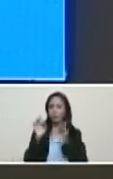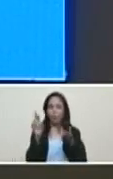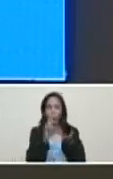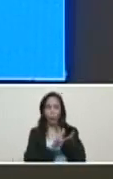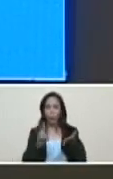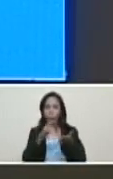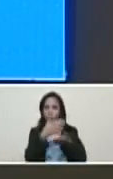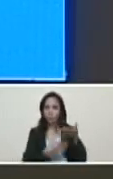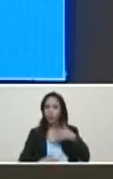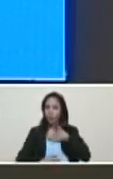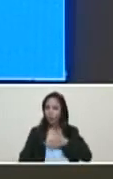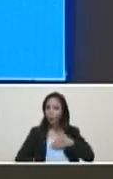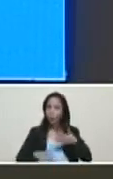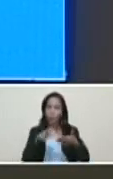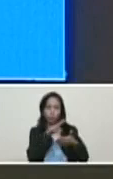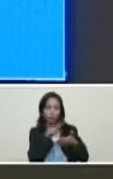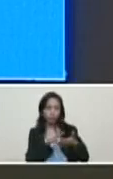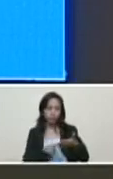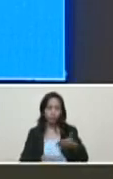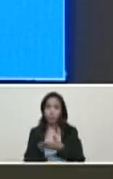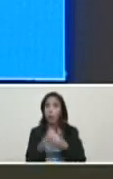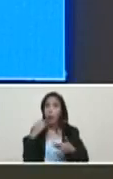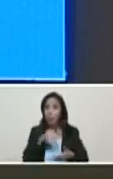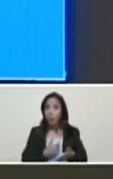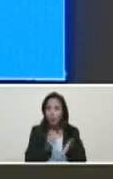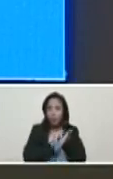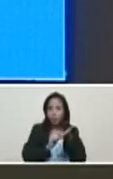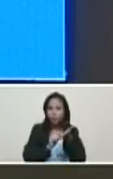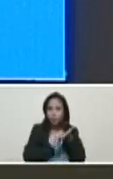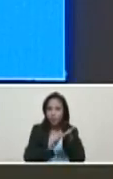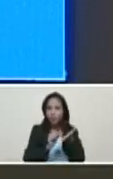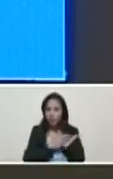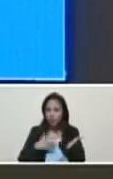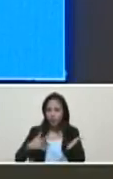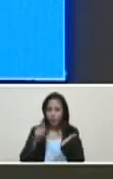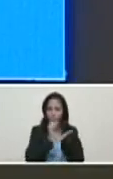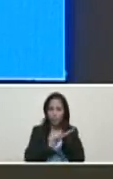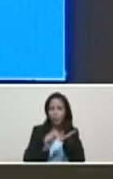el disfrute de poder subrayarla, estudiarla,